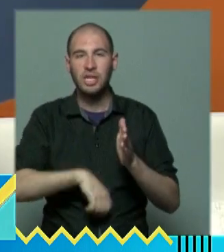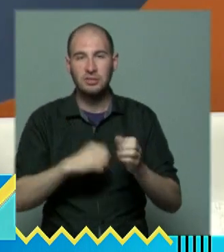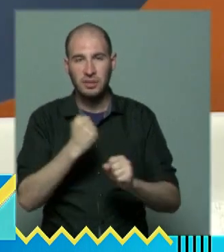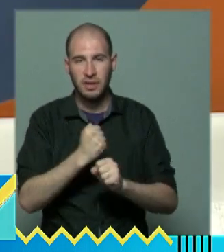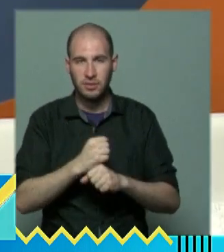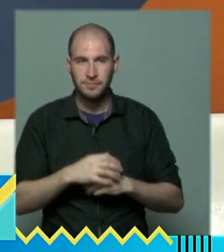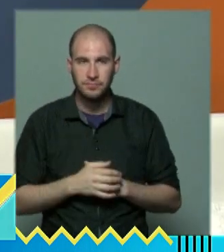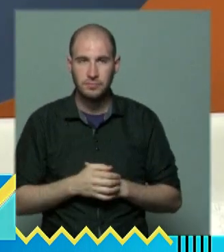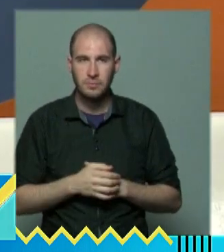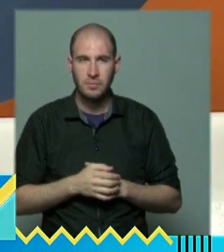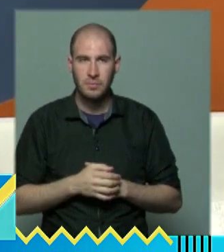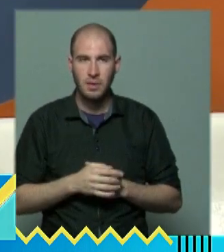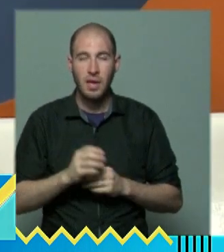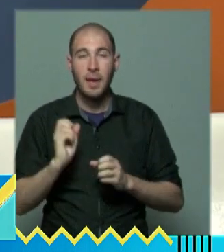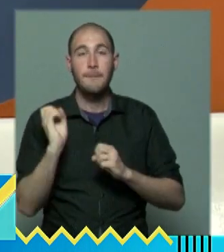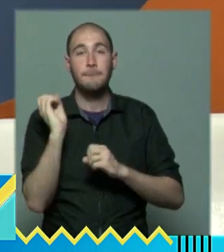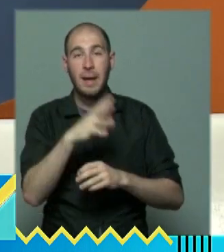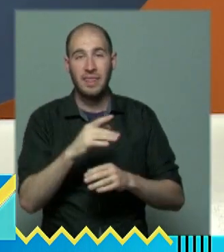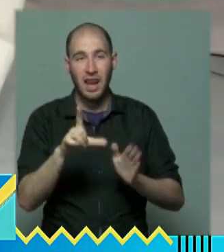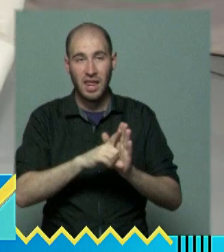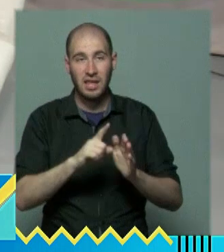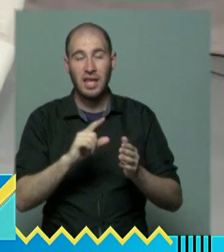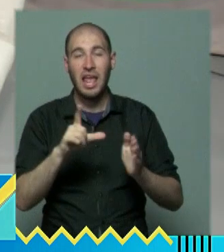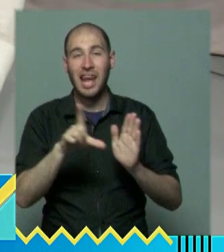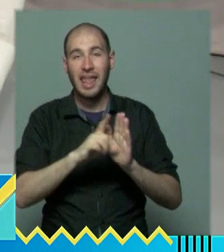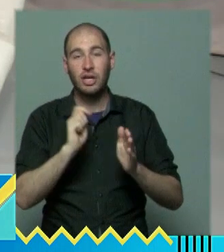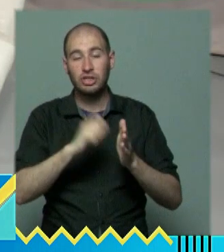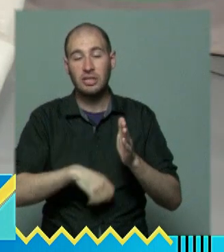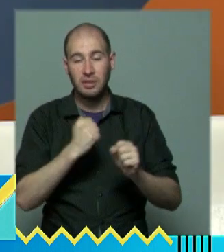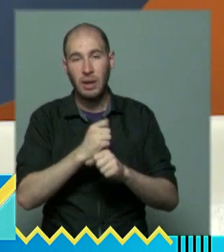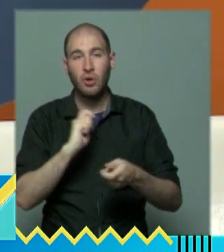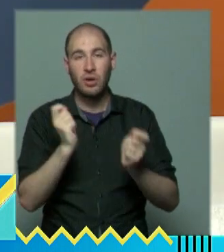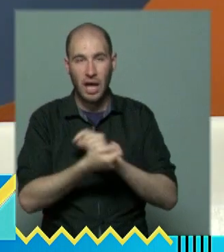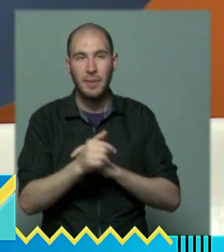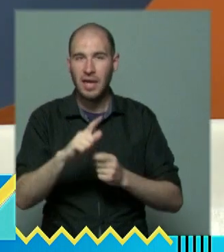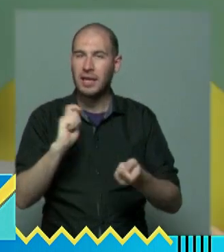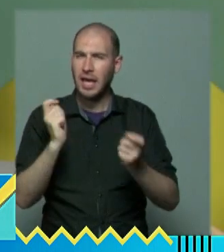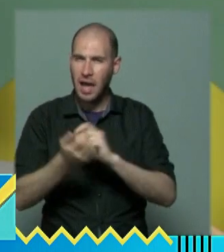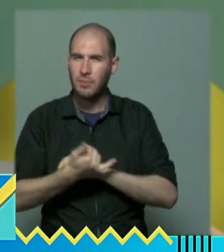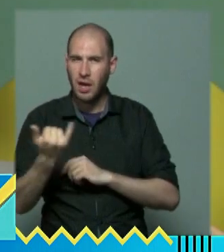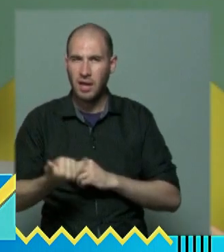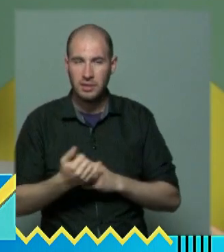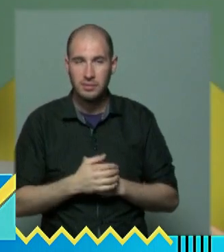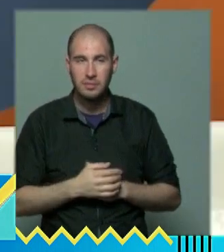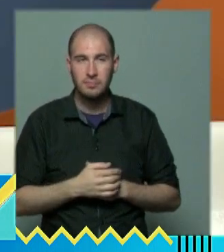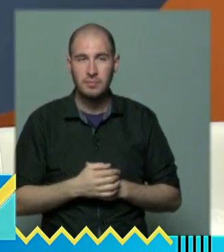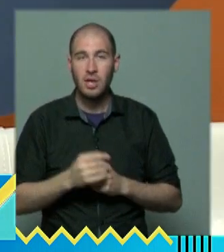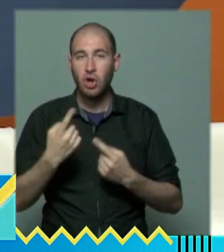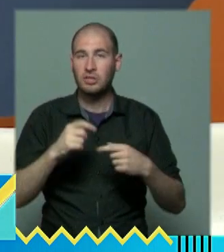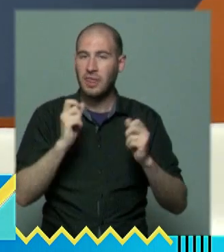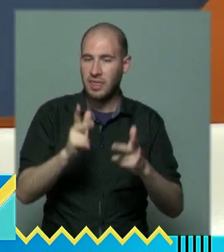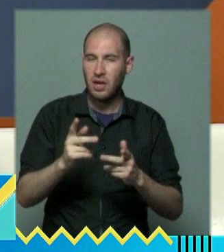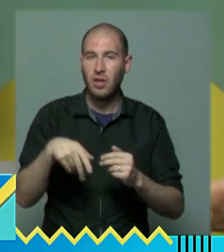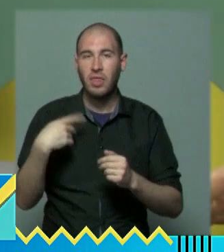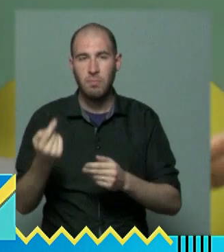trabajo. Digo, y cuando envía la modificación, modifica la ley de contrato de trabajo. Digo, ahí hubo un cambio entre lo que dijo y de lo que